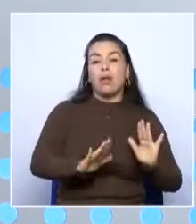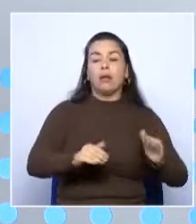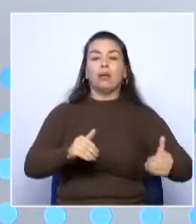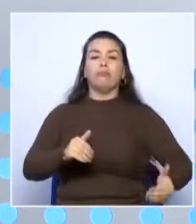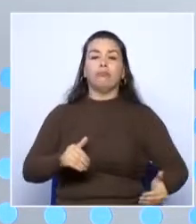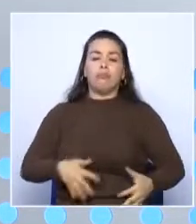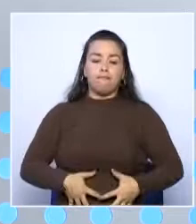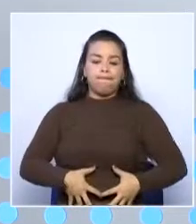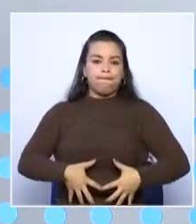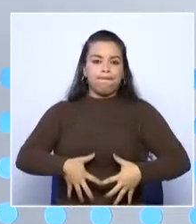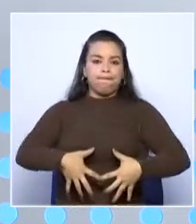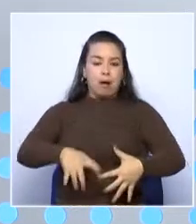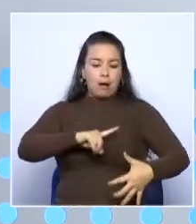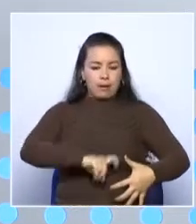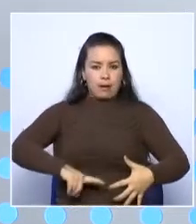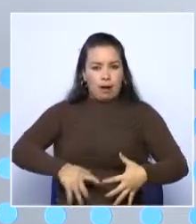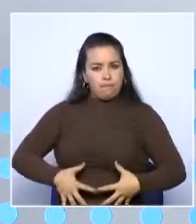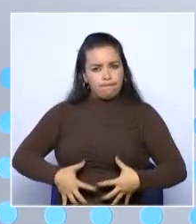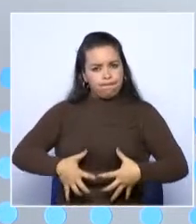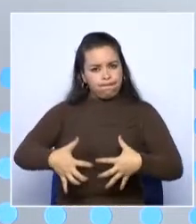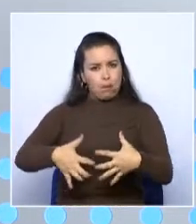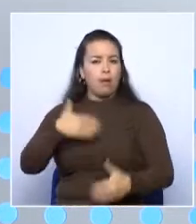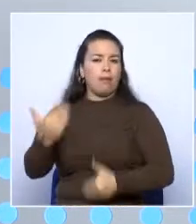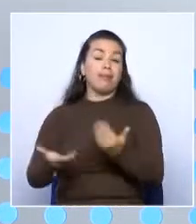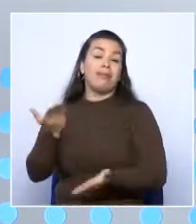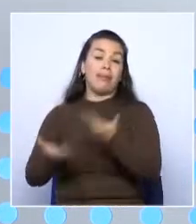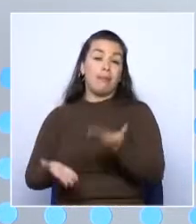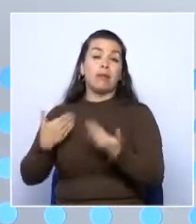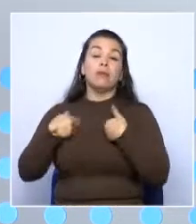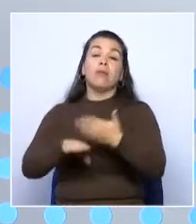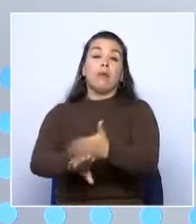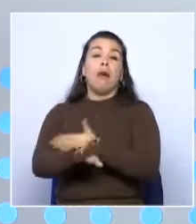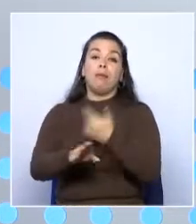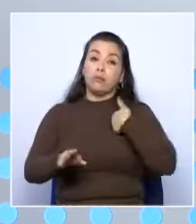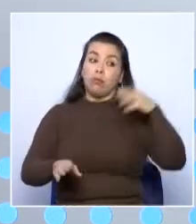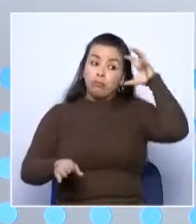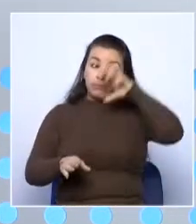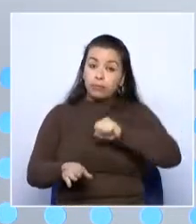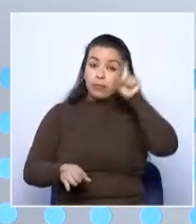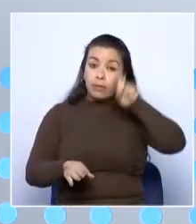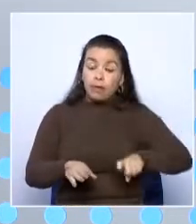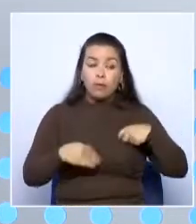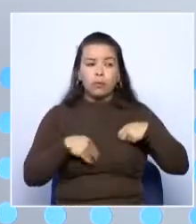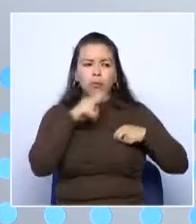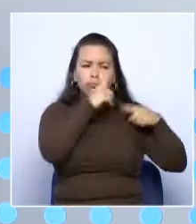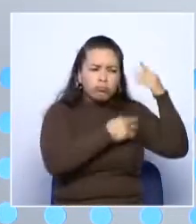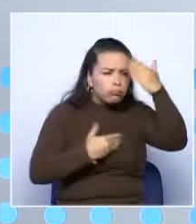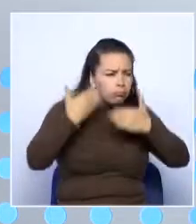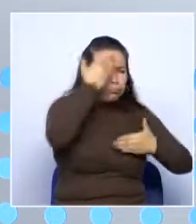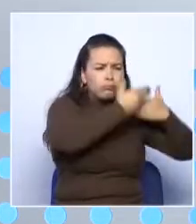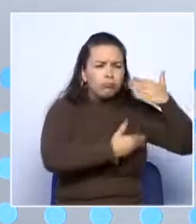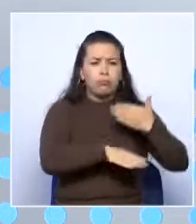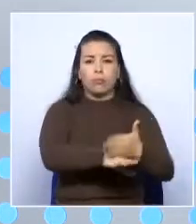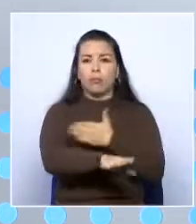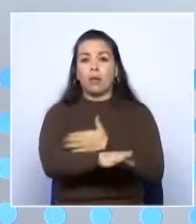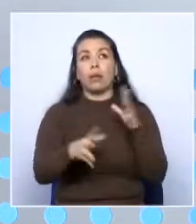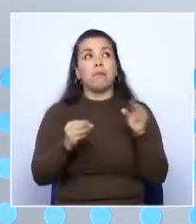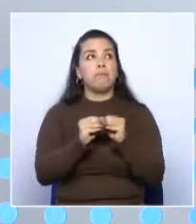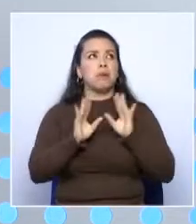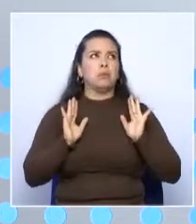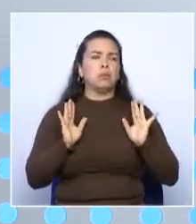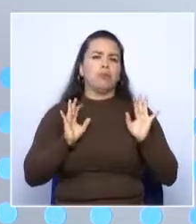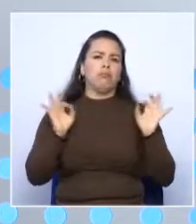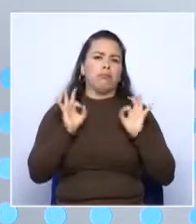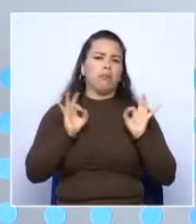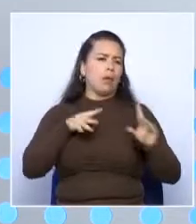del feto y a las estructuras que ya están establecidas que uno debe de visualizar y valorar. Pero es inocuo para